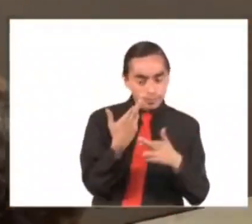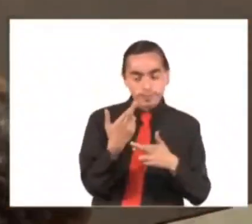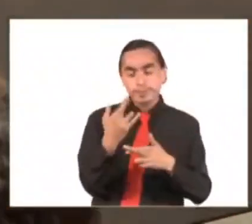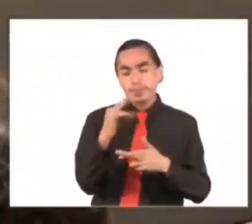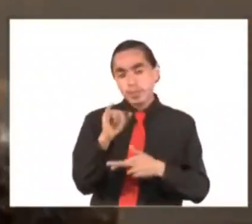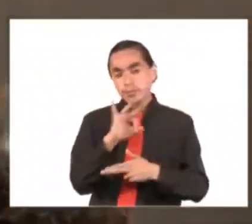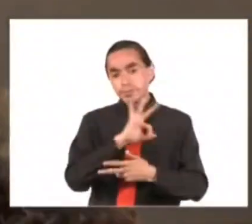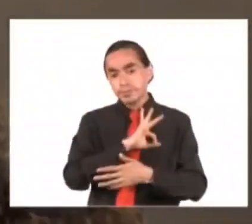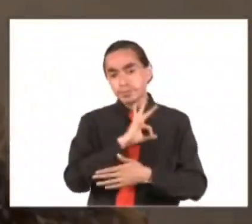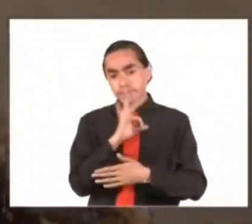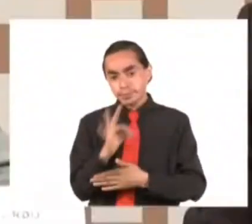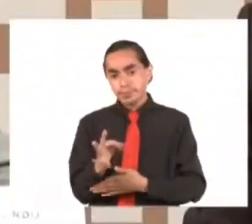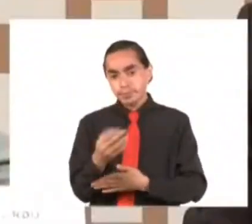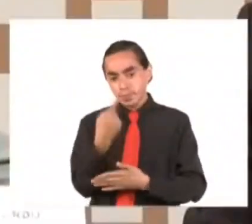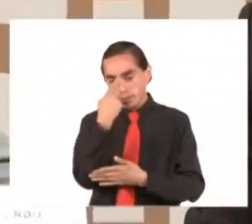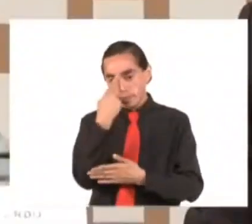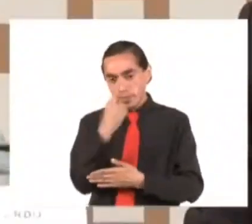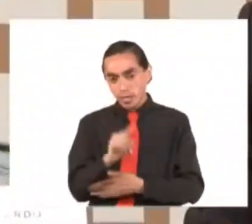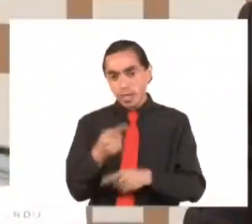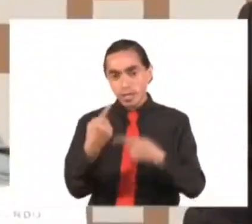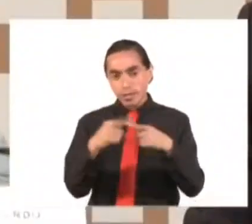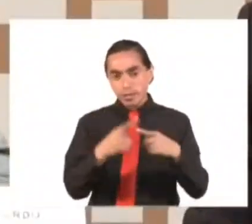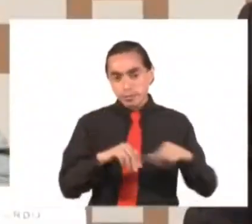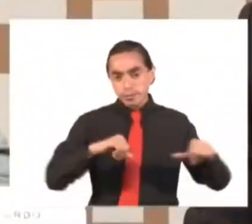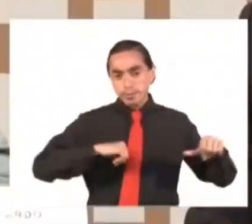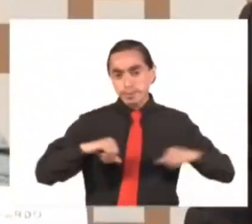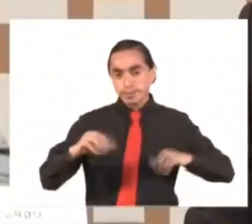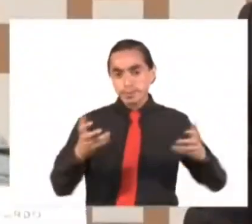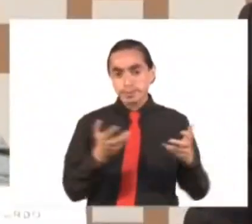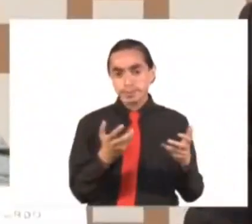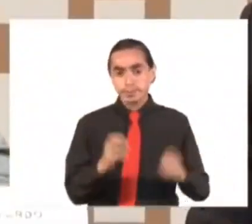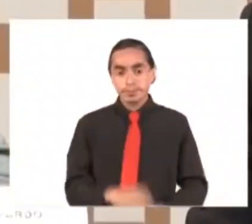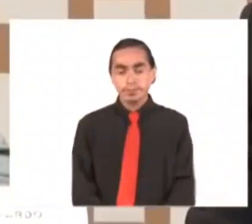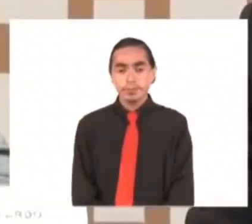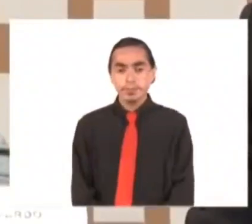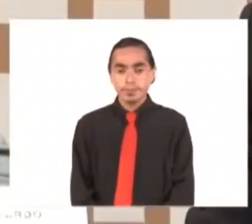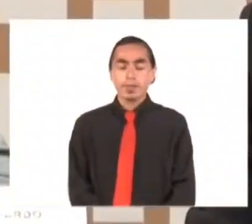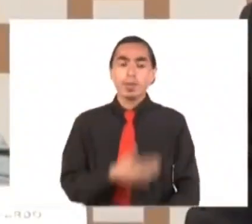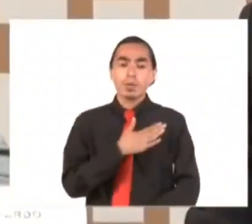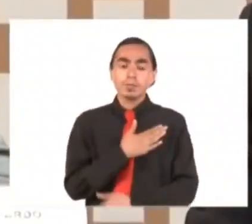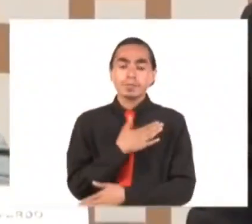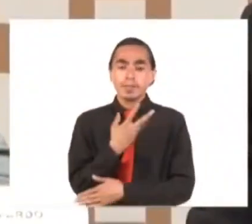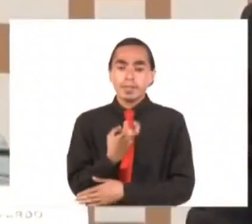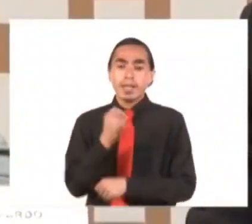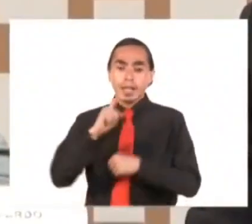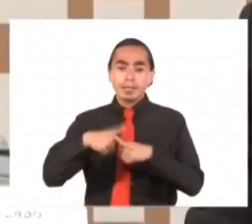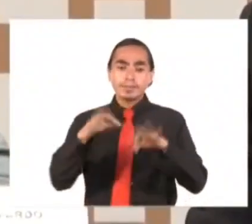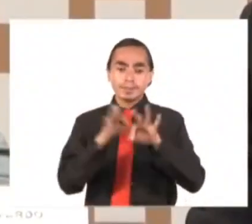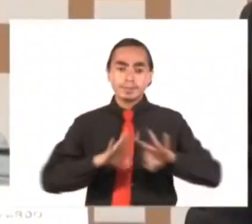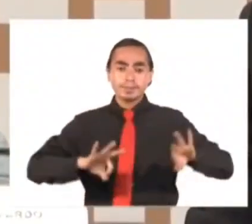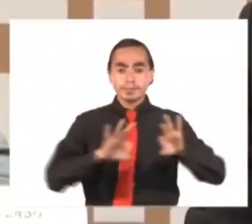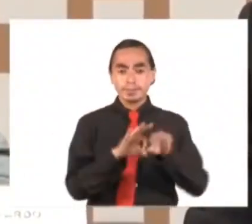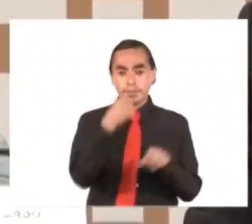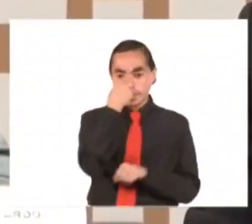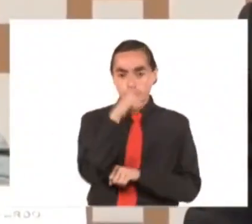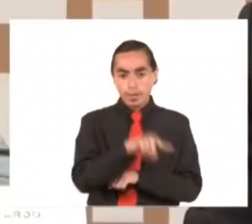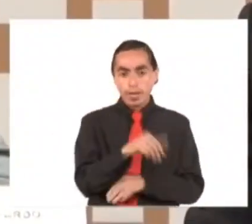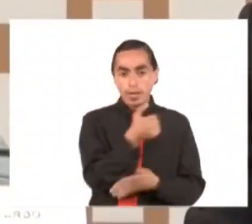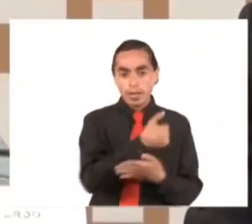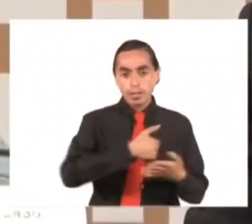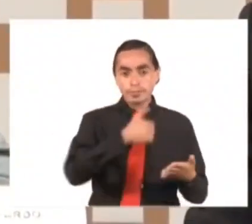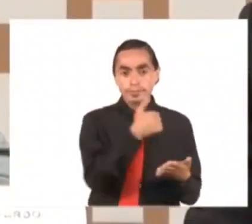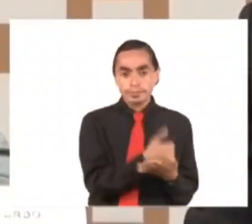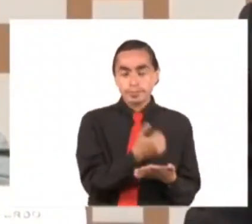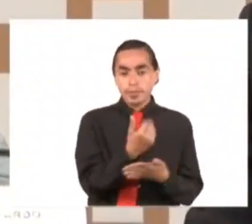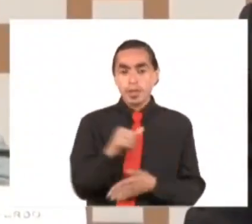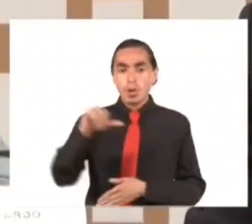permitido desarrollar distintas acciones. Esto pues ha sido muy importante para la ciudad. Hoy pues